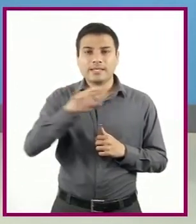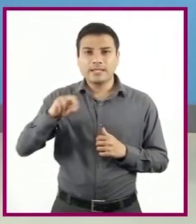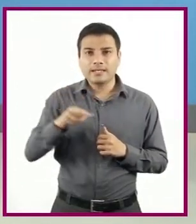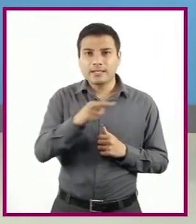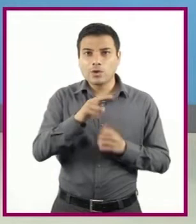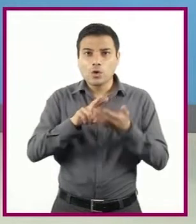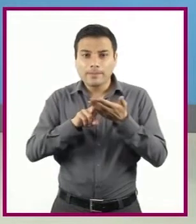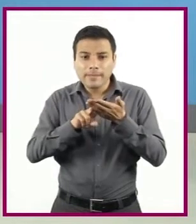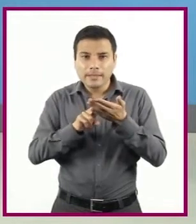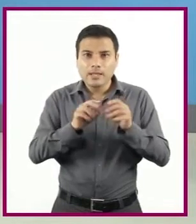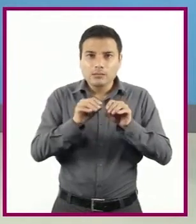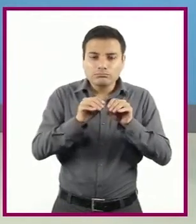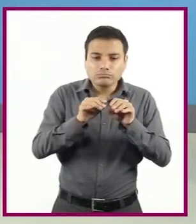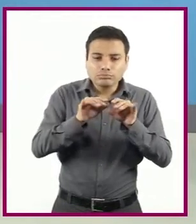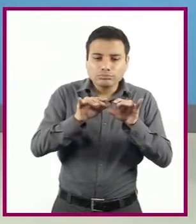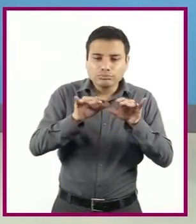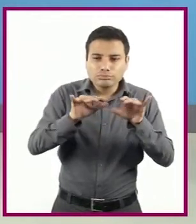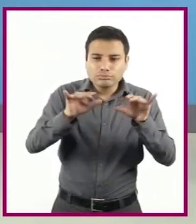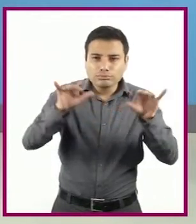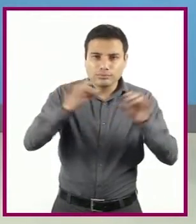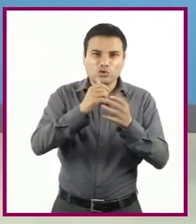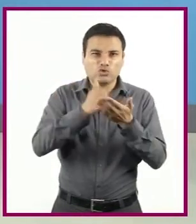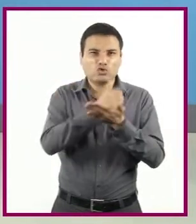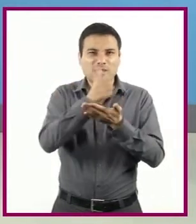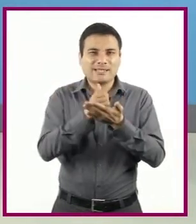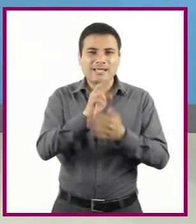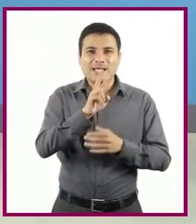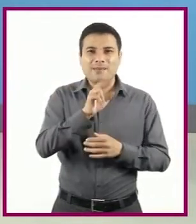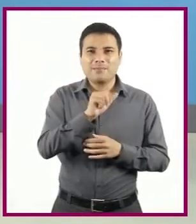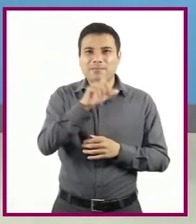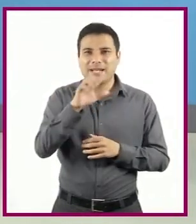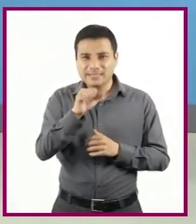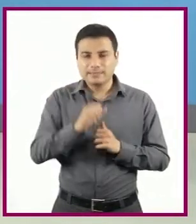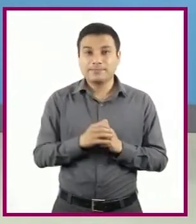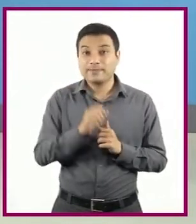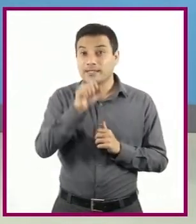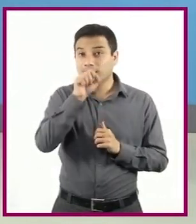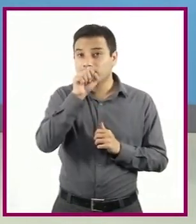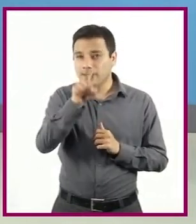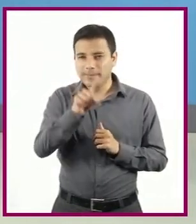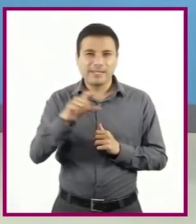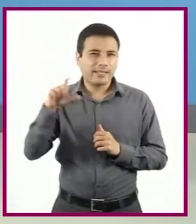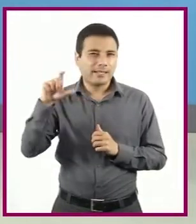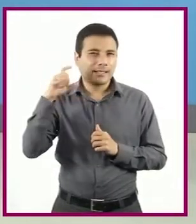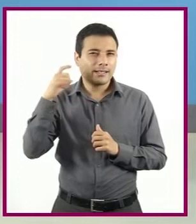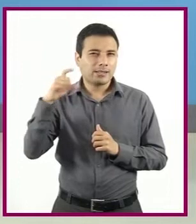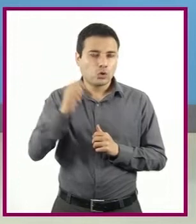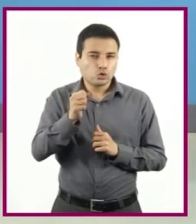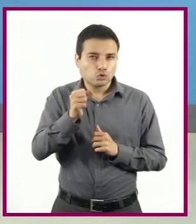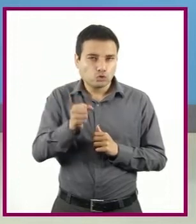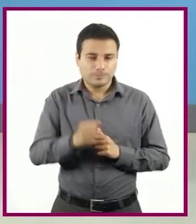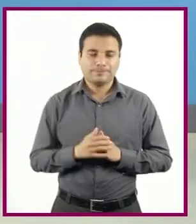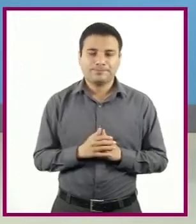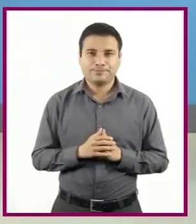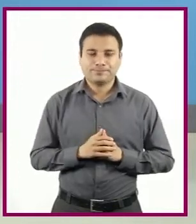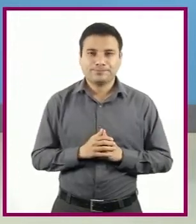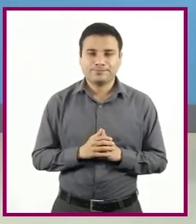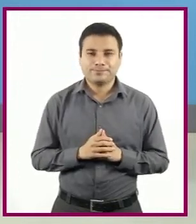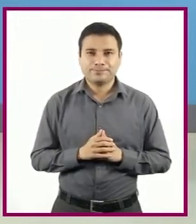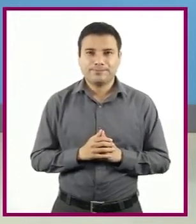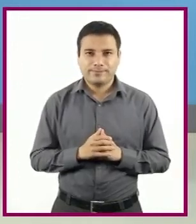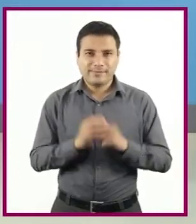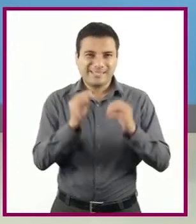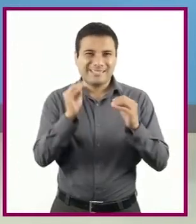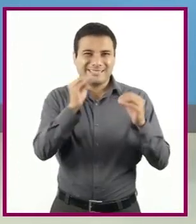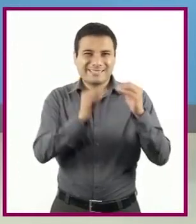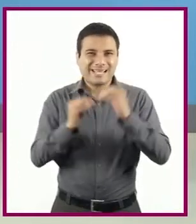las sierras bajas al oeste de Ciudad Valles y hacia el sureste con Querétaro, la parte oriental de la Sierra de